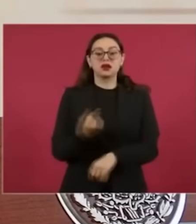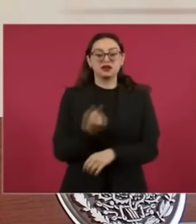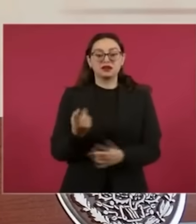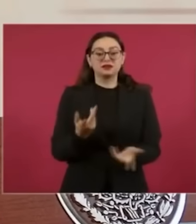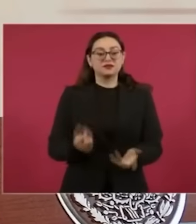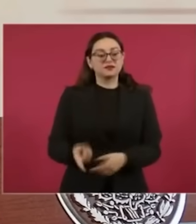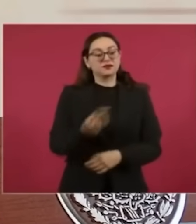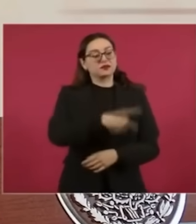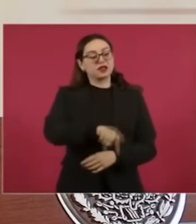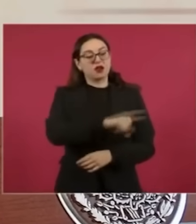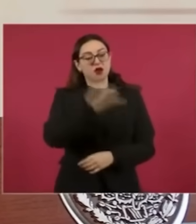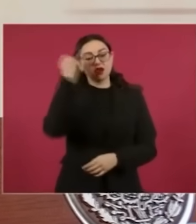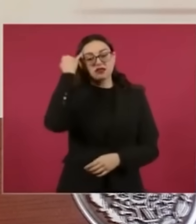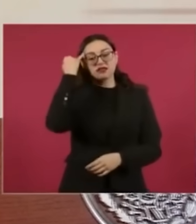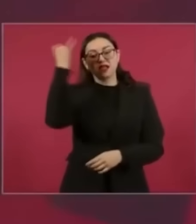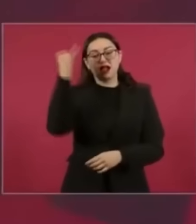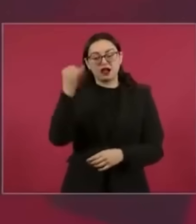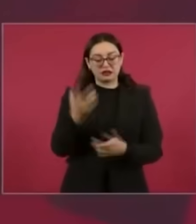era